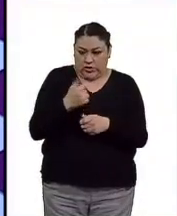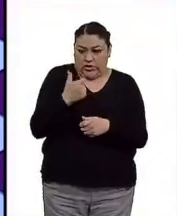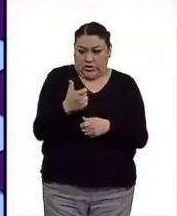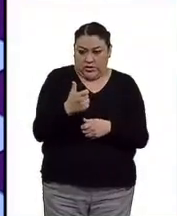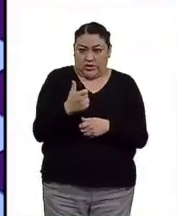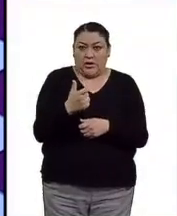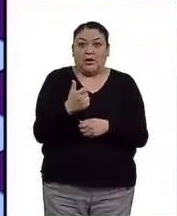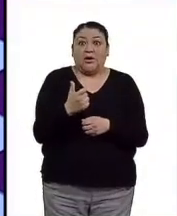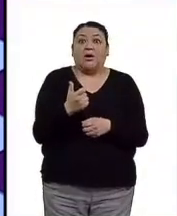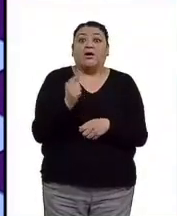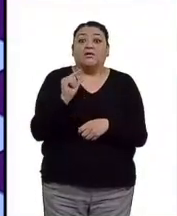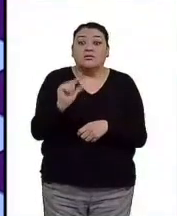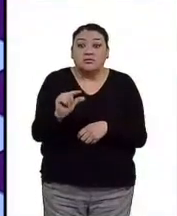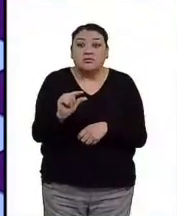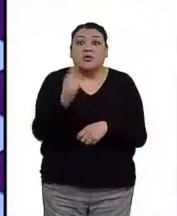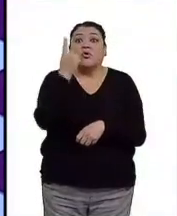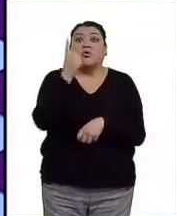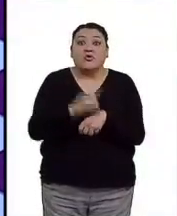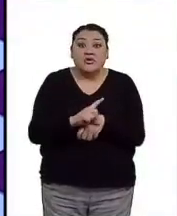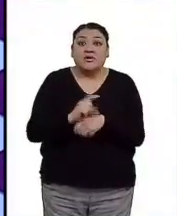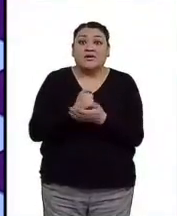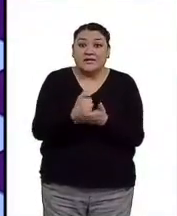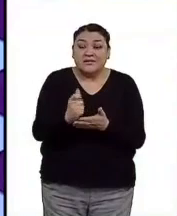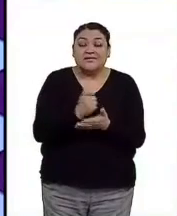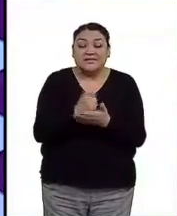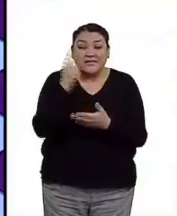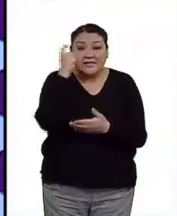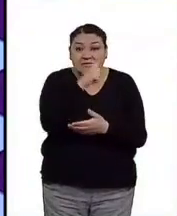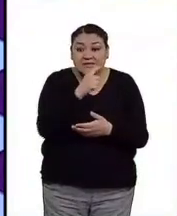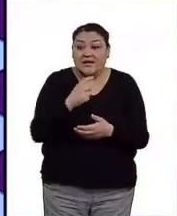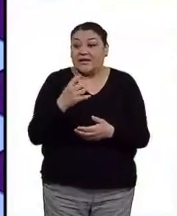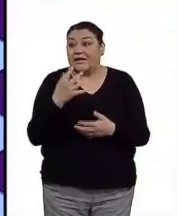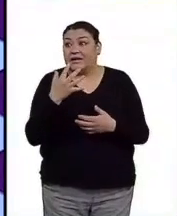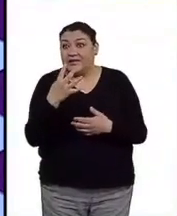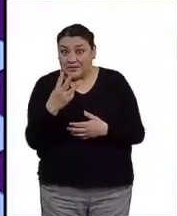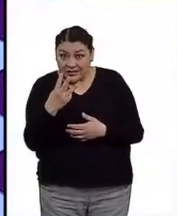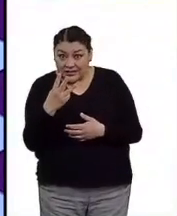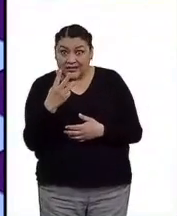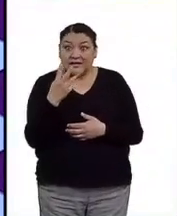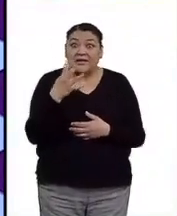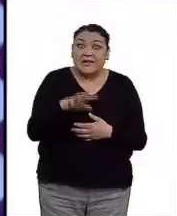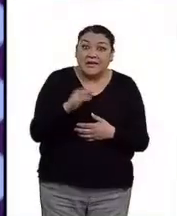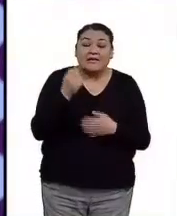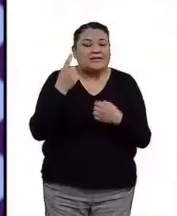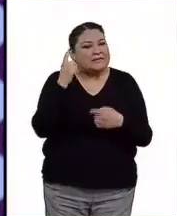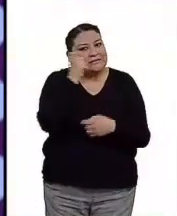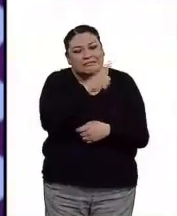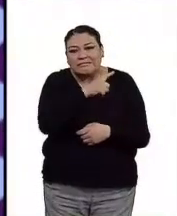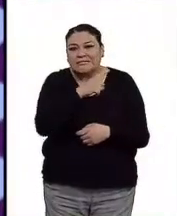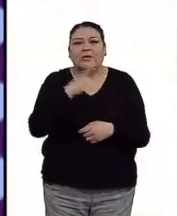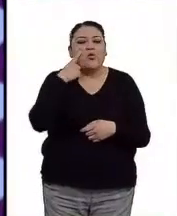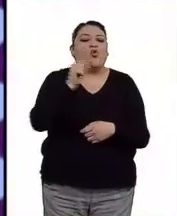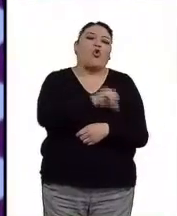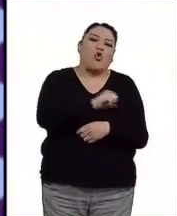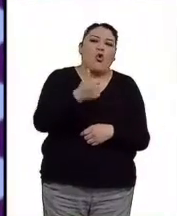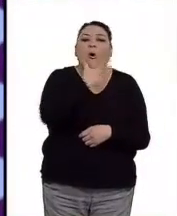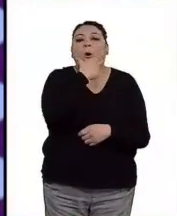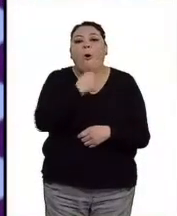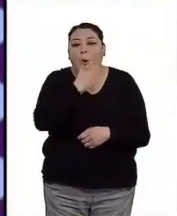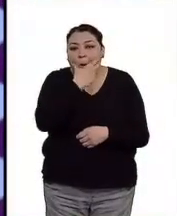salario mínimo. Imagínense, 3 de cada 10 mujeres están en el mercado laboral por un salario mínimo. Y para los hombres el porcentaje es